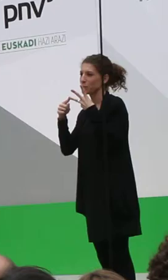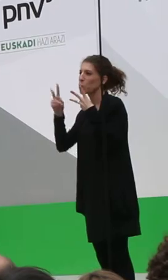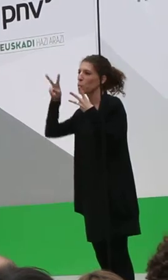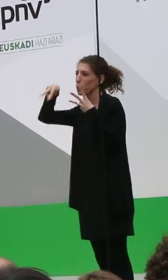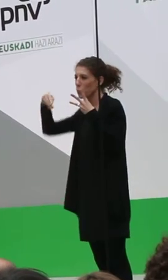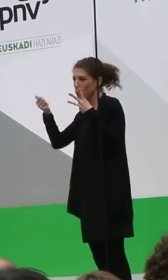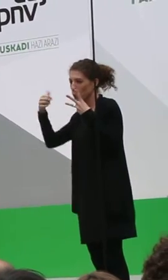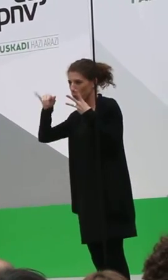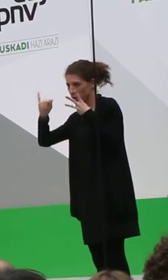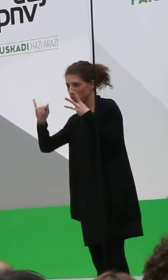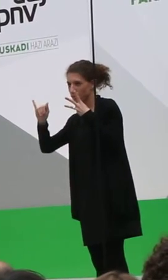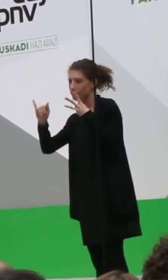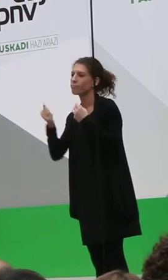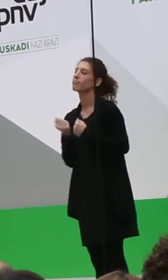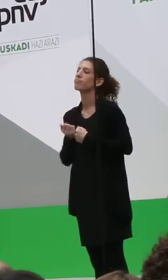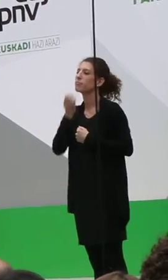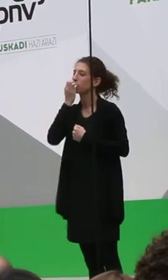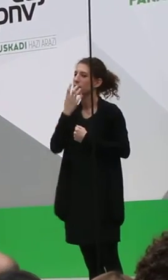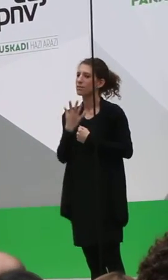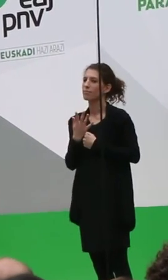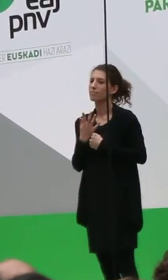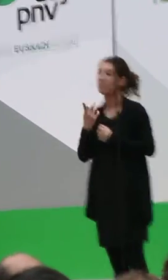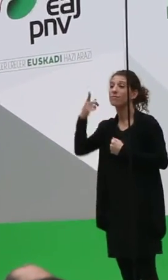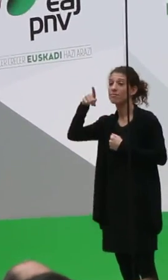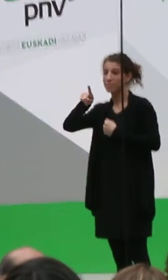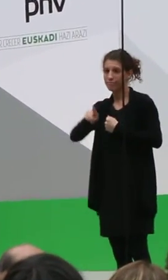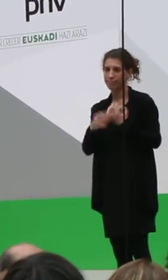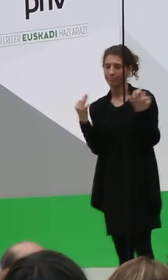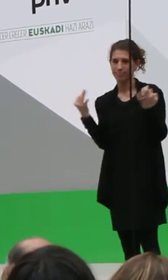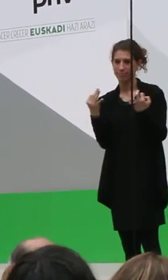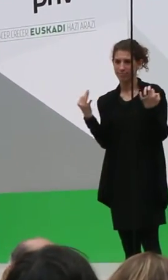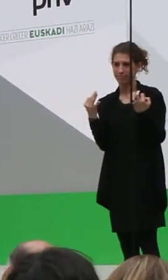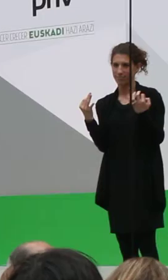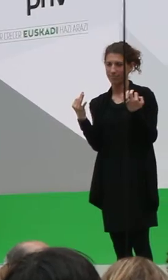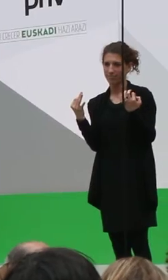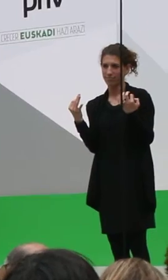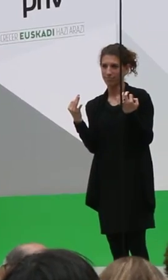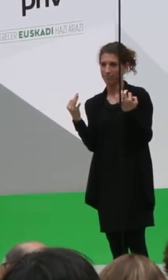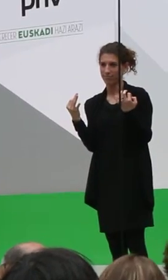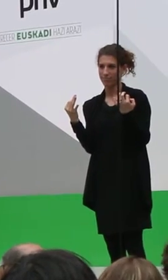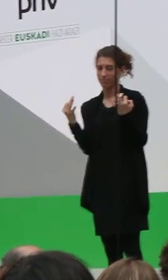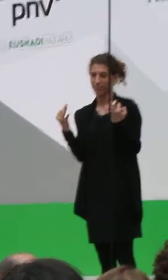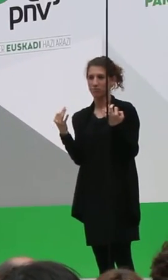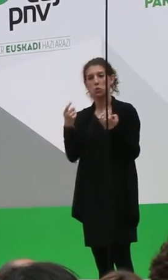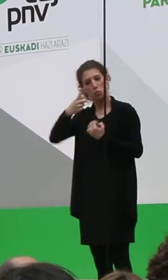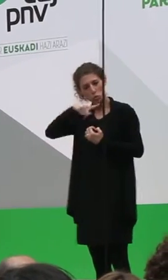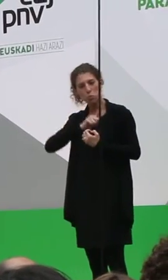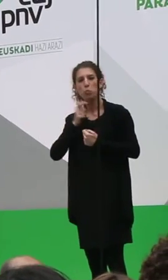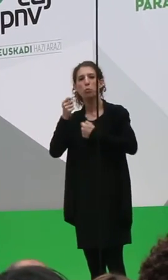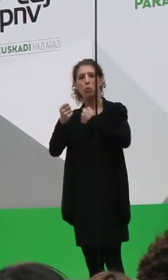Unai, baita ere, zuekin batera, hemen aurrera pauso